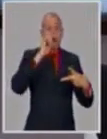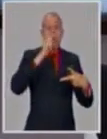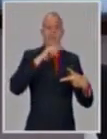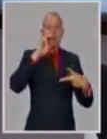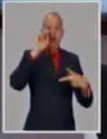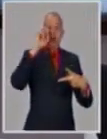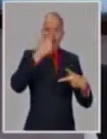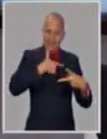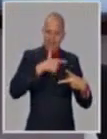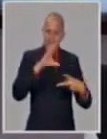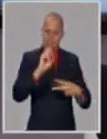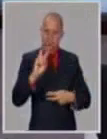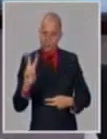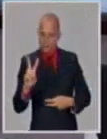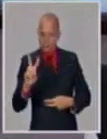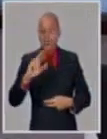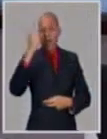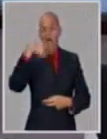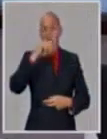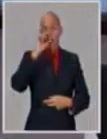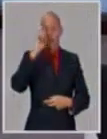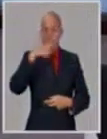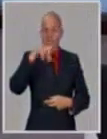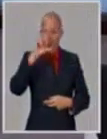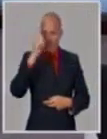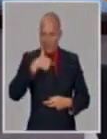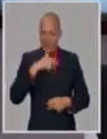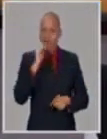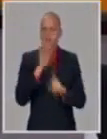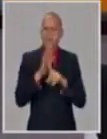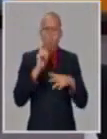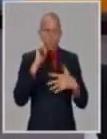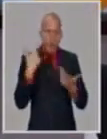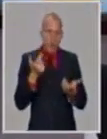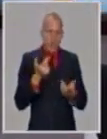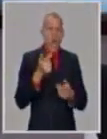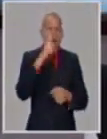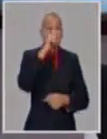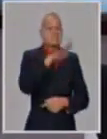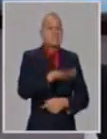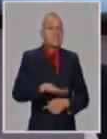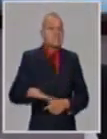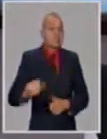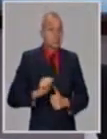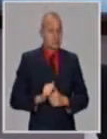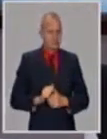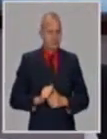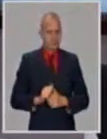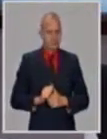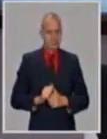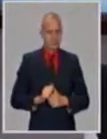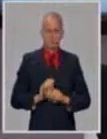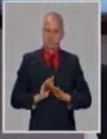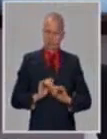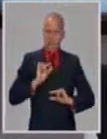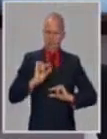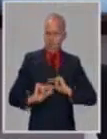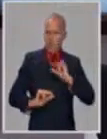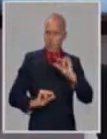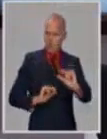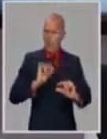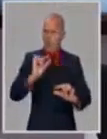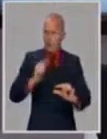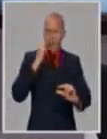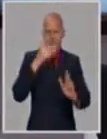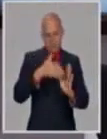a 18 años, que se ha aplicado otra vez. O sea, todo esto marcha y se irán incorporando próximamente estos nuevos estudios en todo